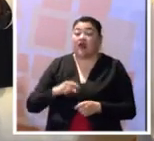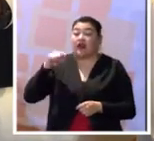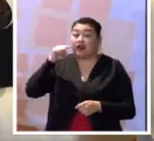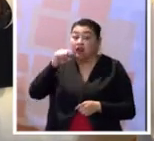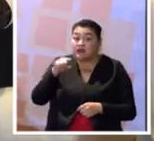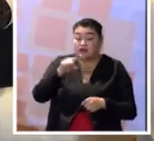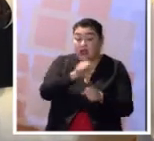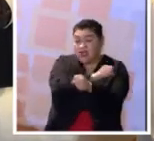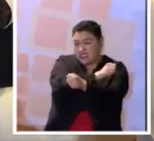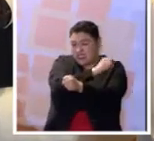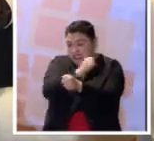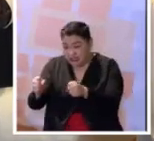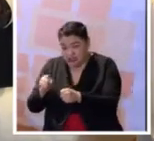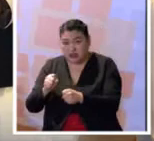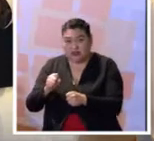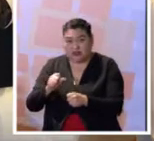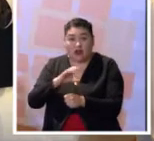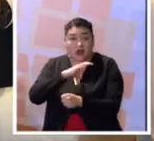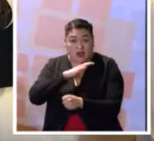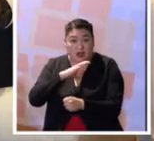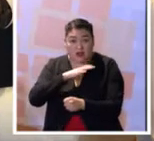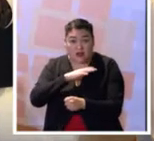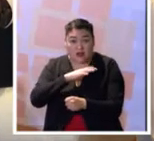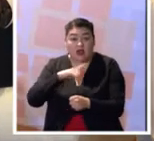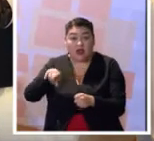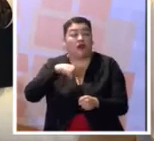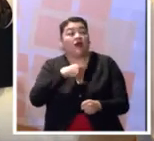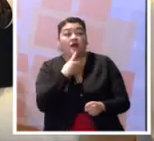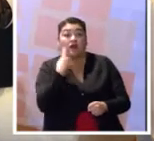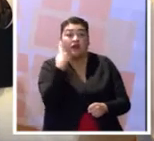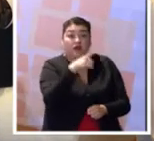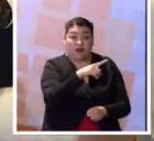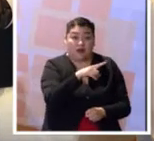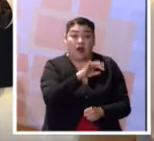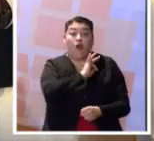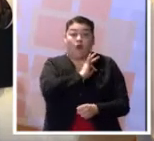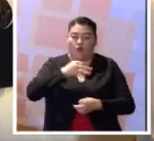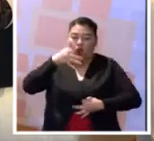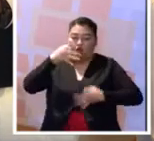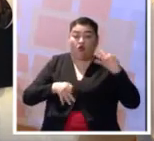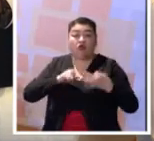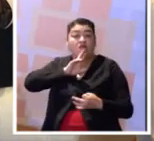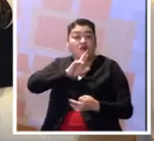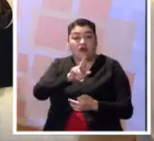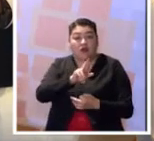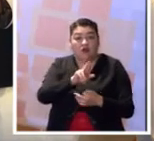Porque pareciera muy barato el costo a un partido político o a algún candidato